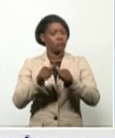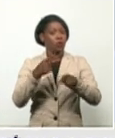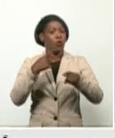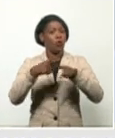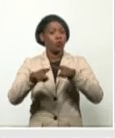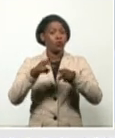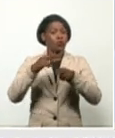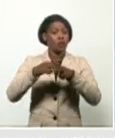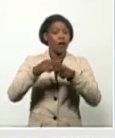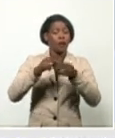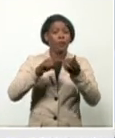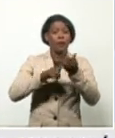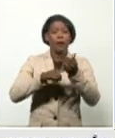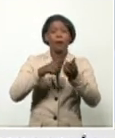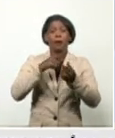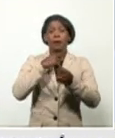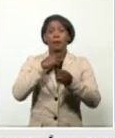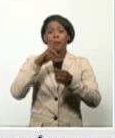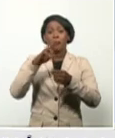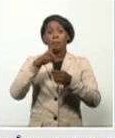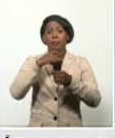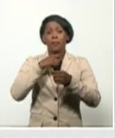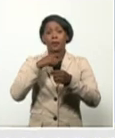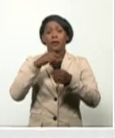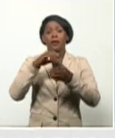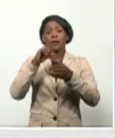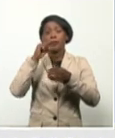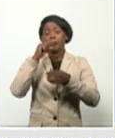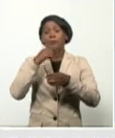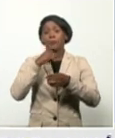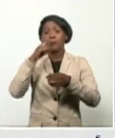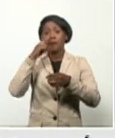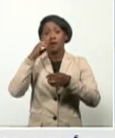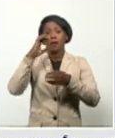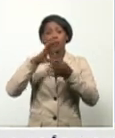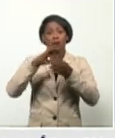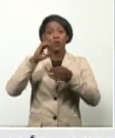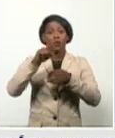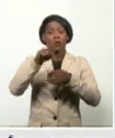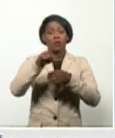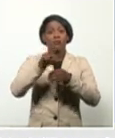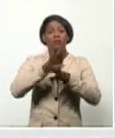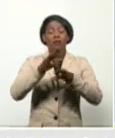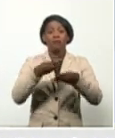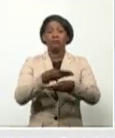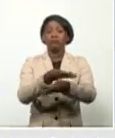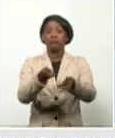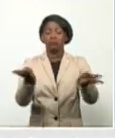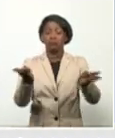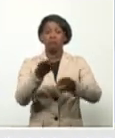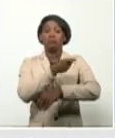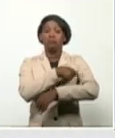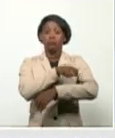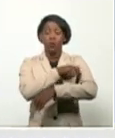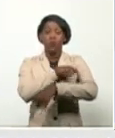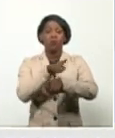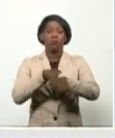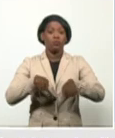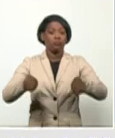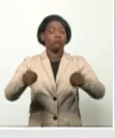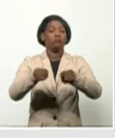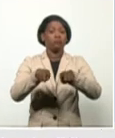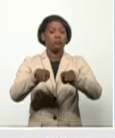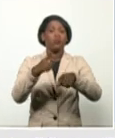se distribuyó, se hizo de acuerdo a los grupos de riesgo. Hay personas que le ha quedado una cantidad después que